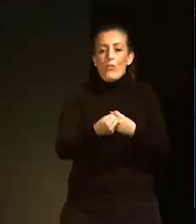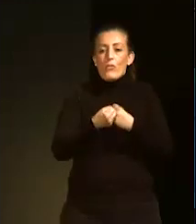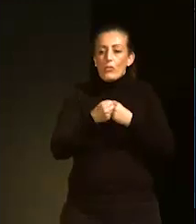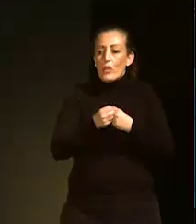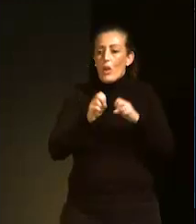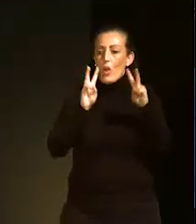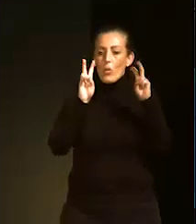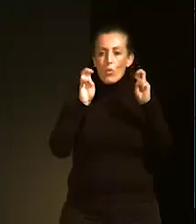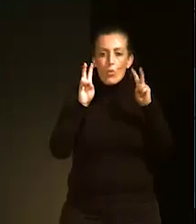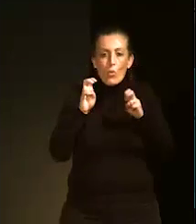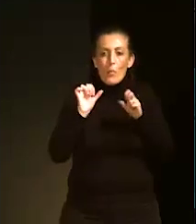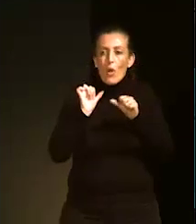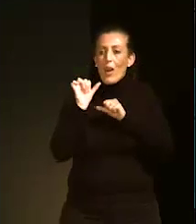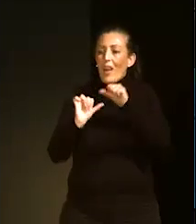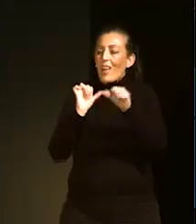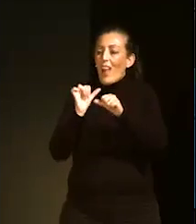intergeneracional